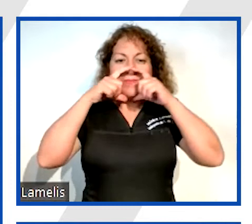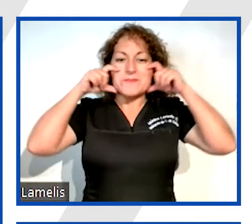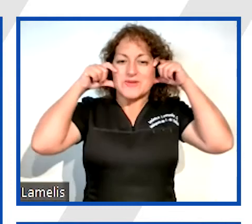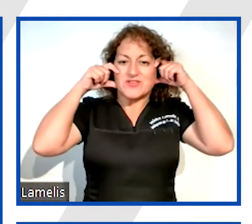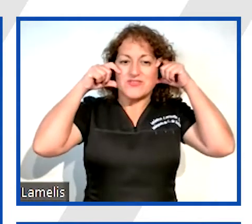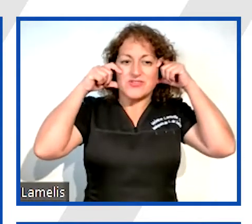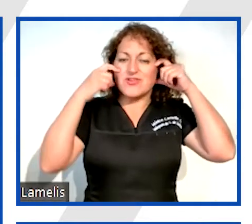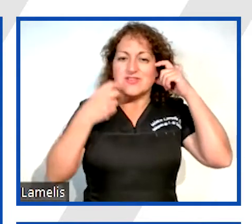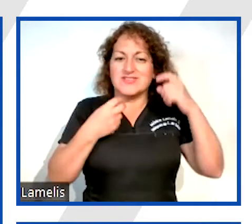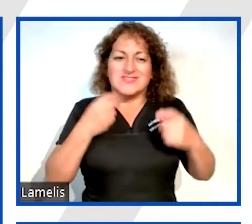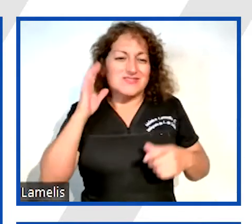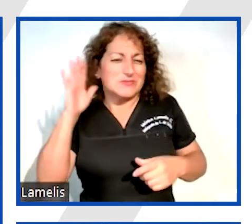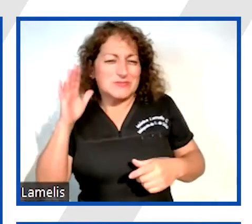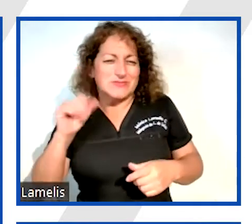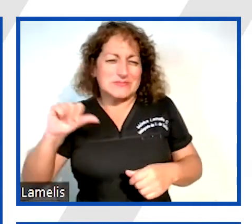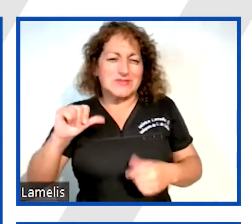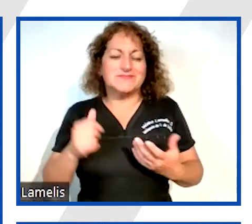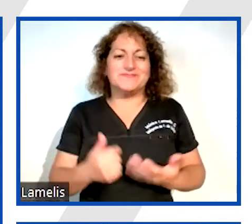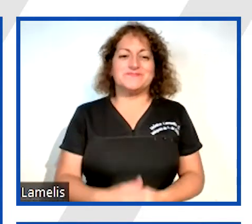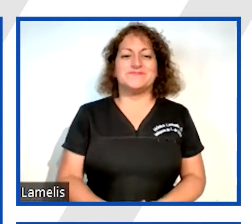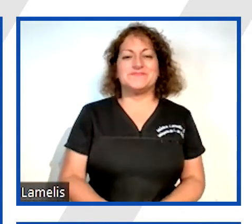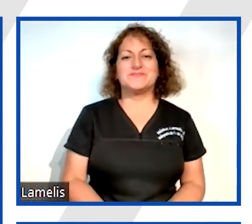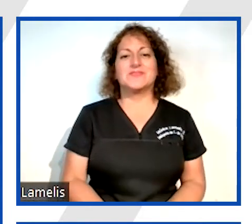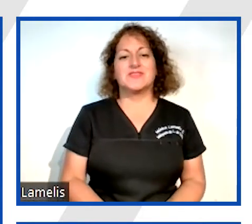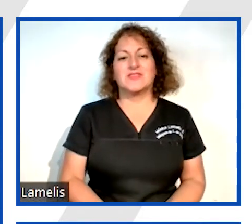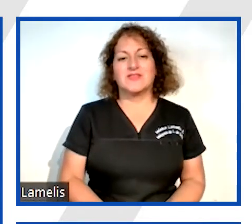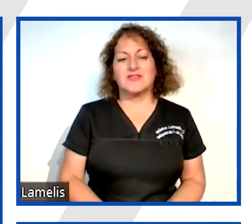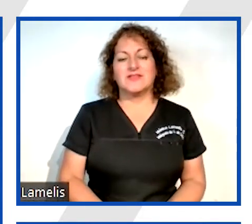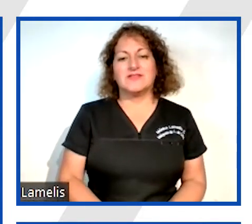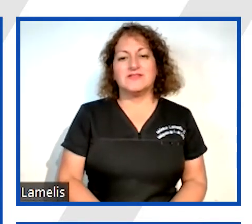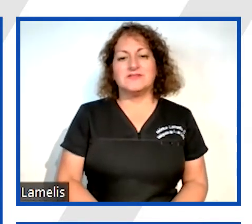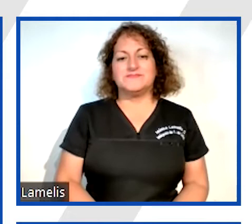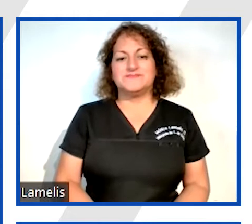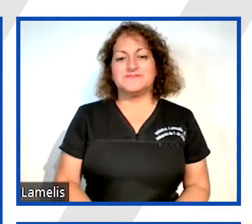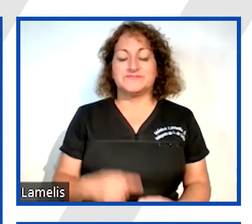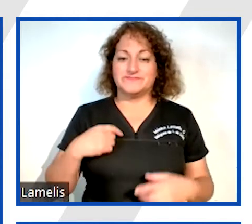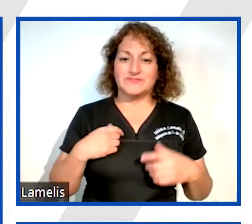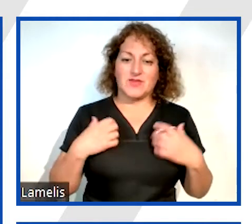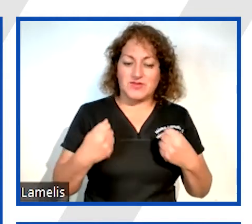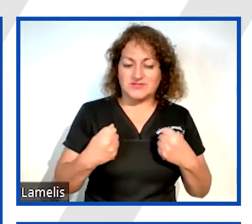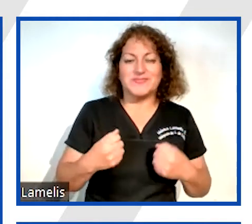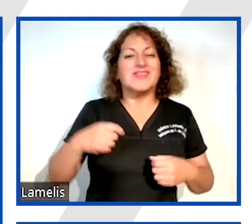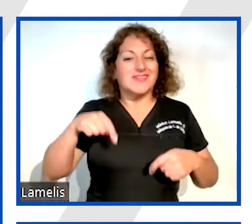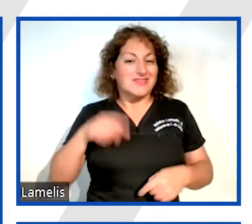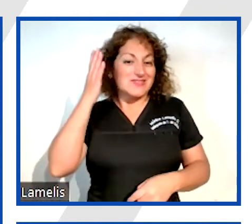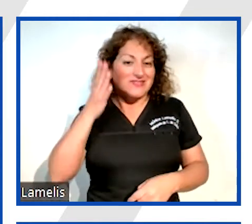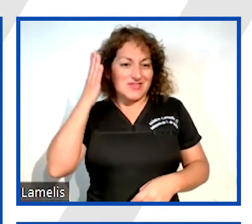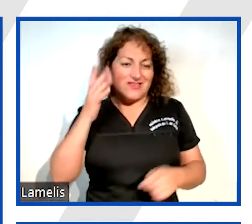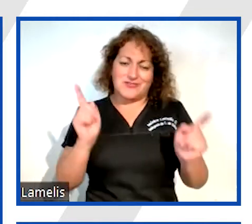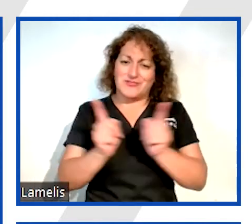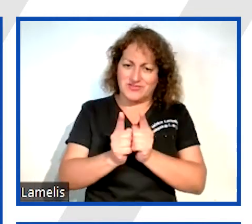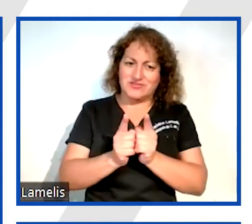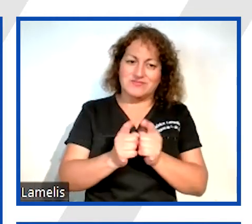entonces no lo vamos a intentar bueno y mi charla y yo sé que es cortito se supone que el drone media horita